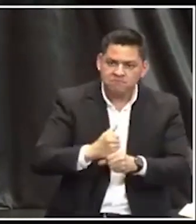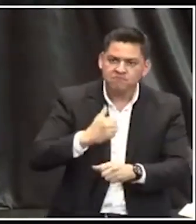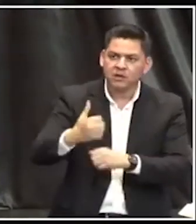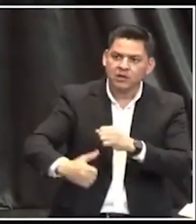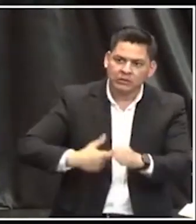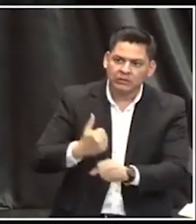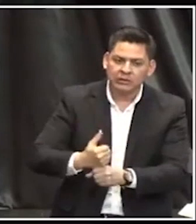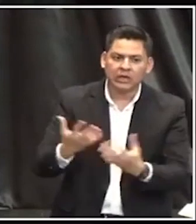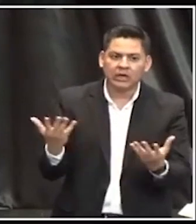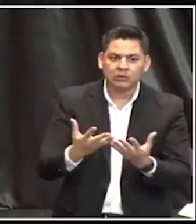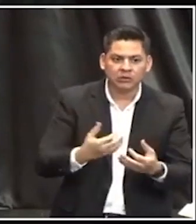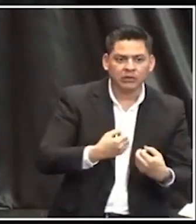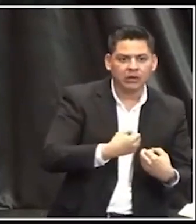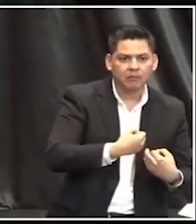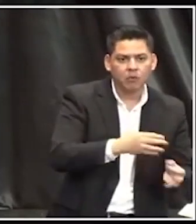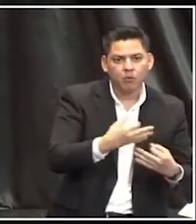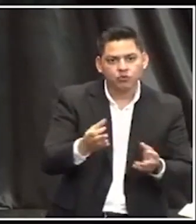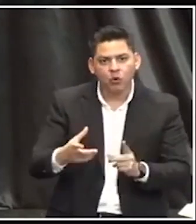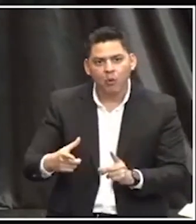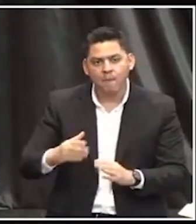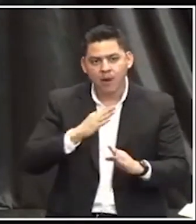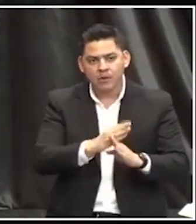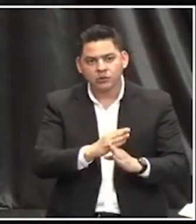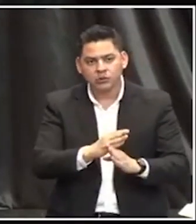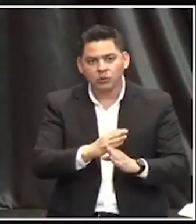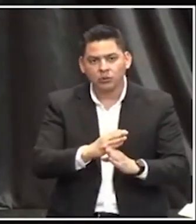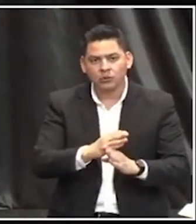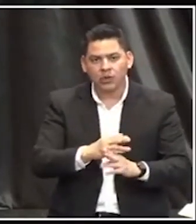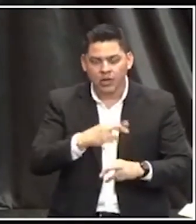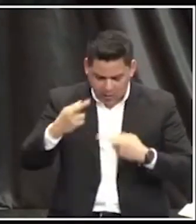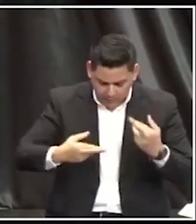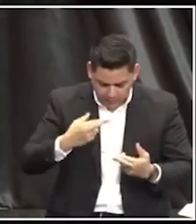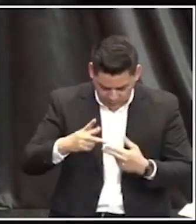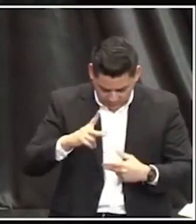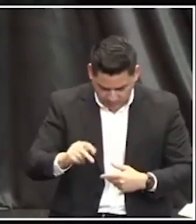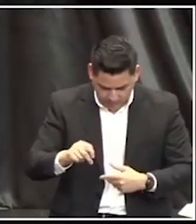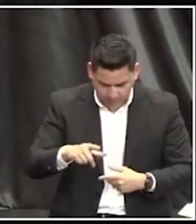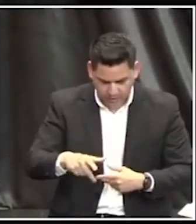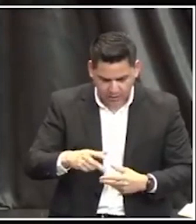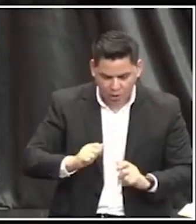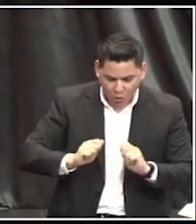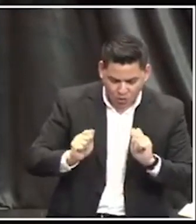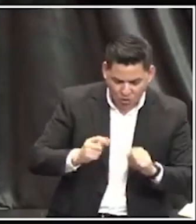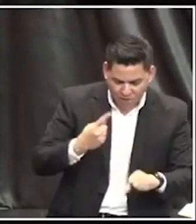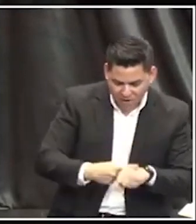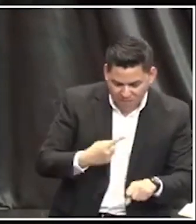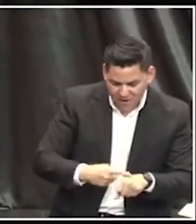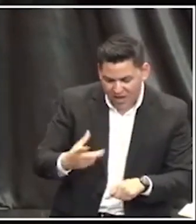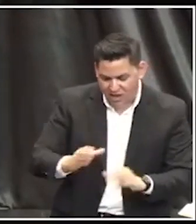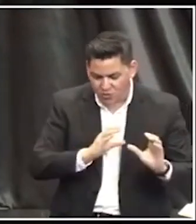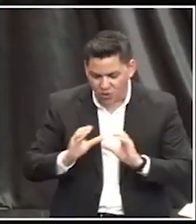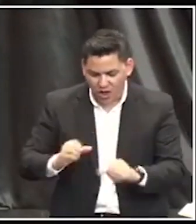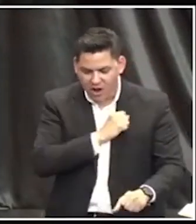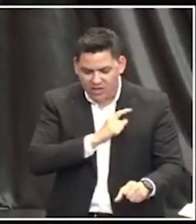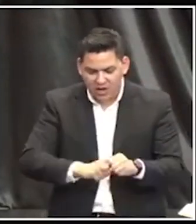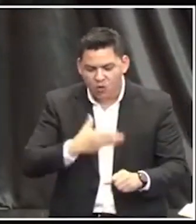las acciones de promoción prevención de tensión oportuna control de enfermedades y autocuidado de la